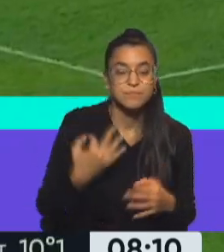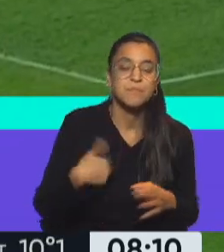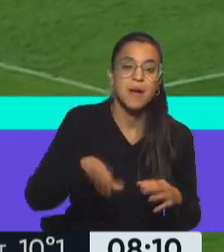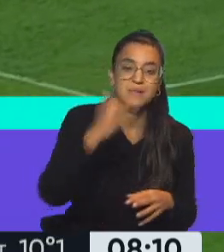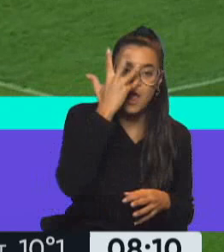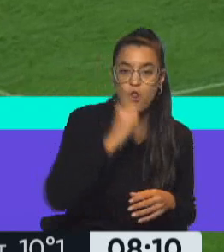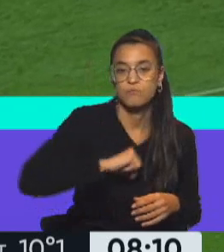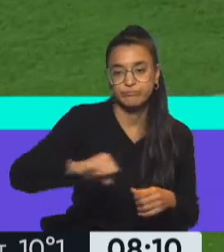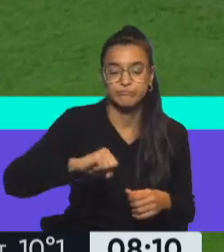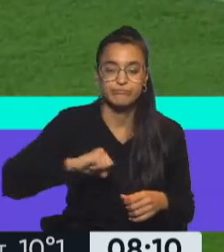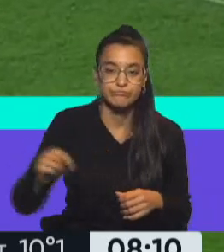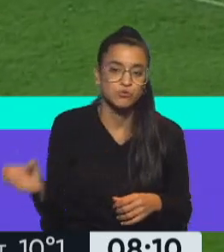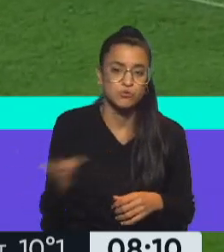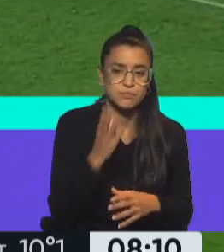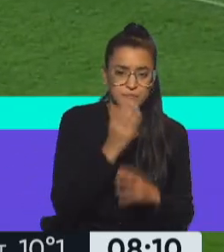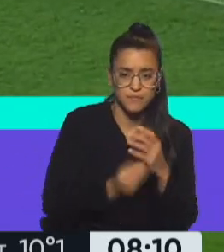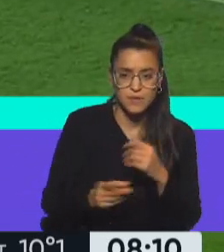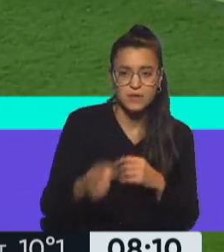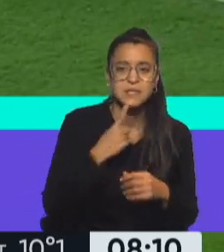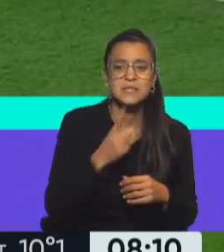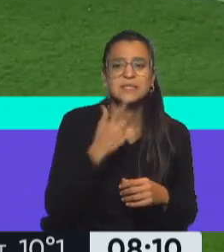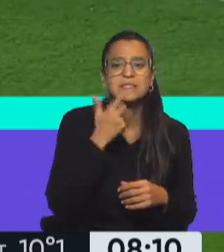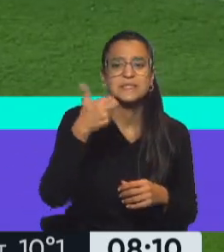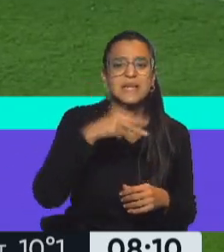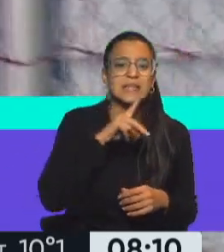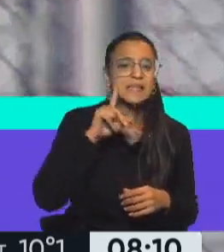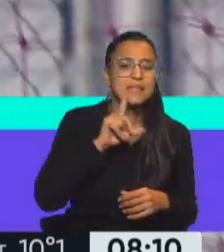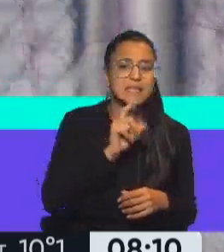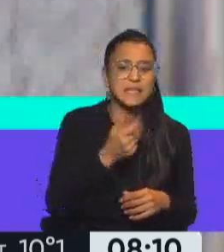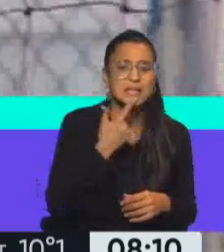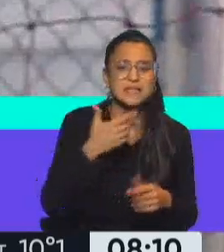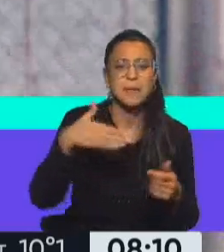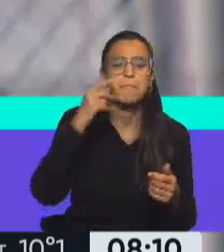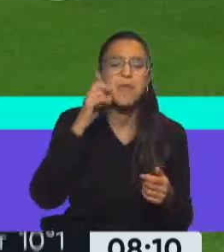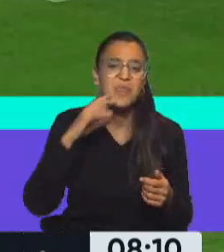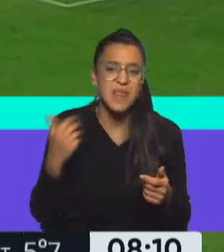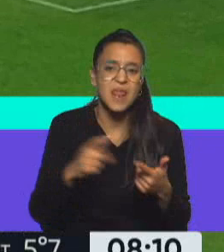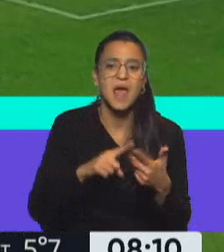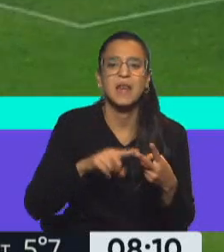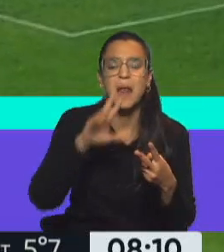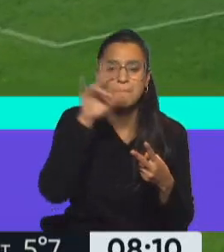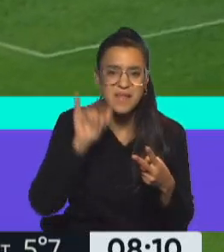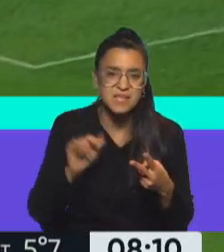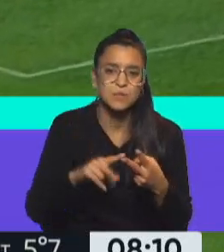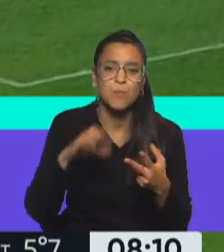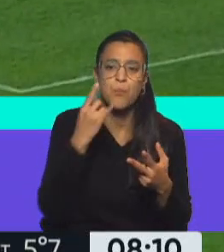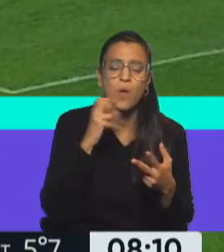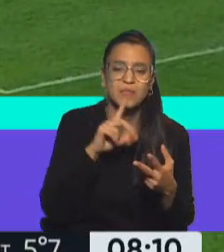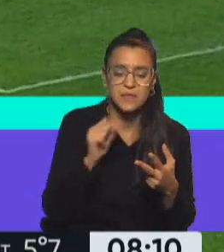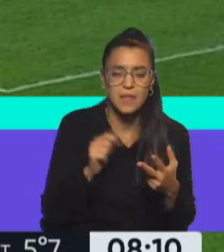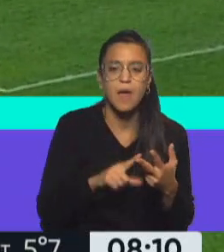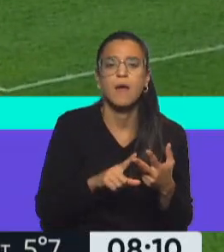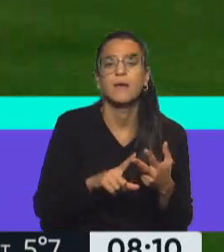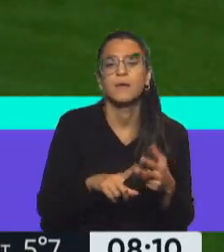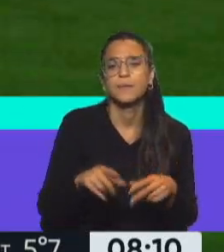Lorenzo, a pesar de que todas cerraron. Para las Santitas lo hicieron Medina, Ramírez y Puentes. Para Boca erraron Vallejos,